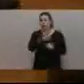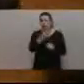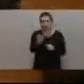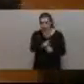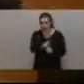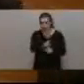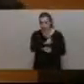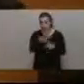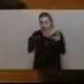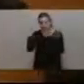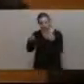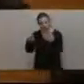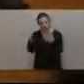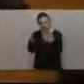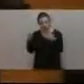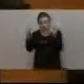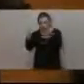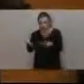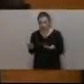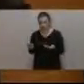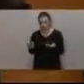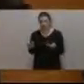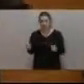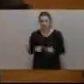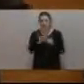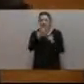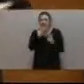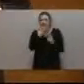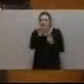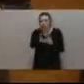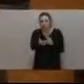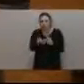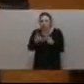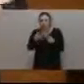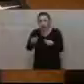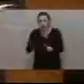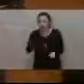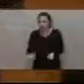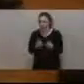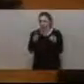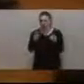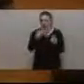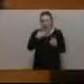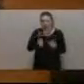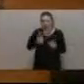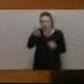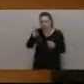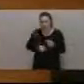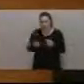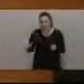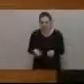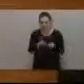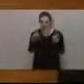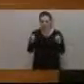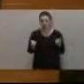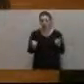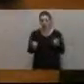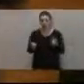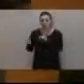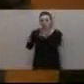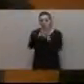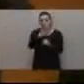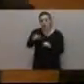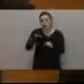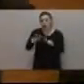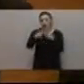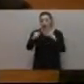atender a nuestros ciudadanos, sean pocos o muchos, más conocidos o menos. La protección de los asturianos